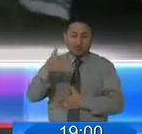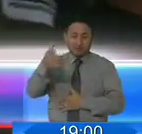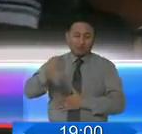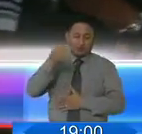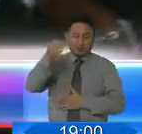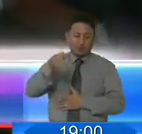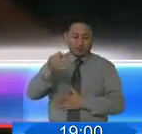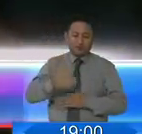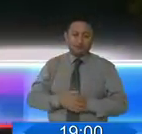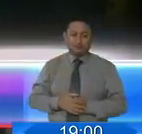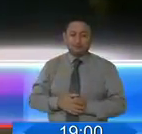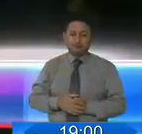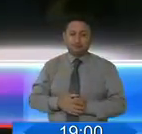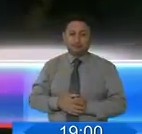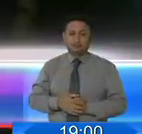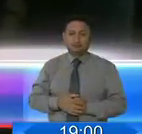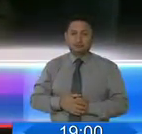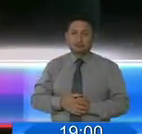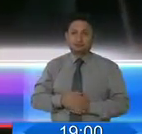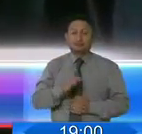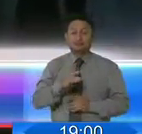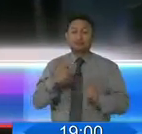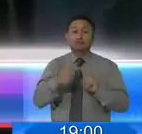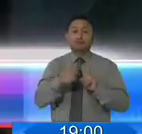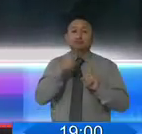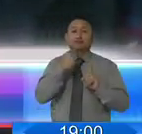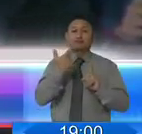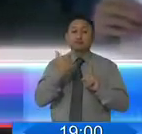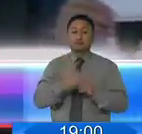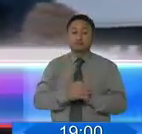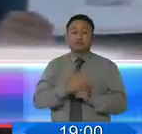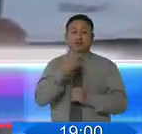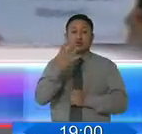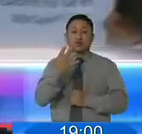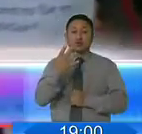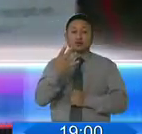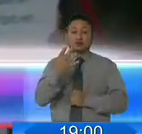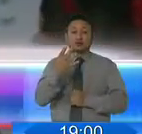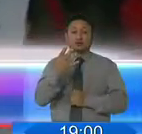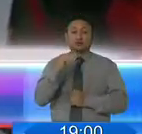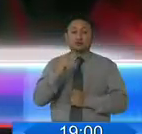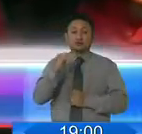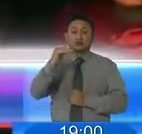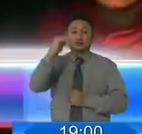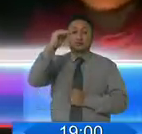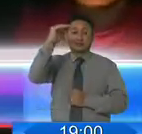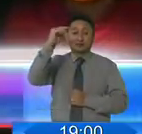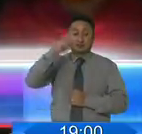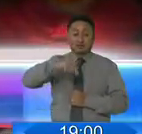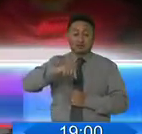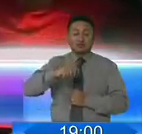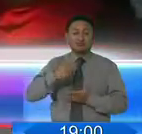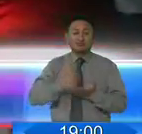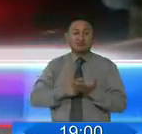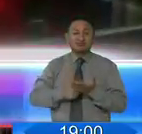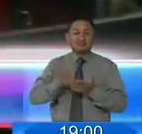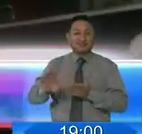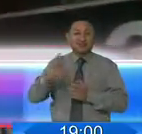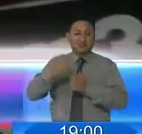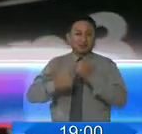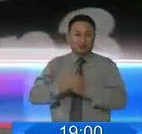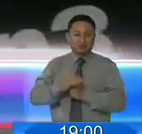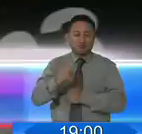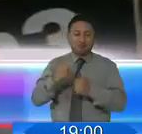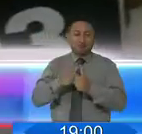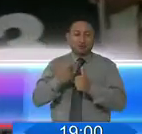en este sentido él se había pronunciado en que existían cuatro niveles en los que ellos estarían estudiando en este caso el 1